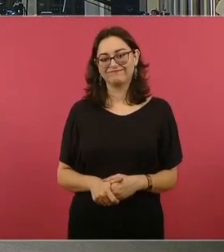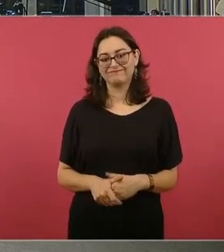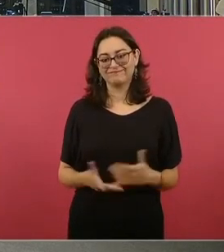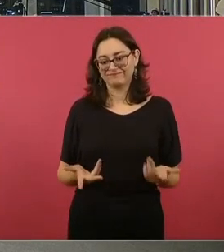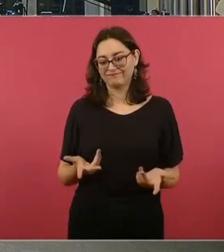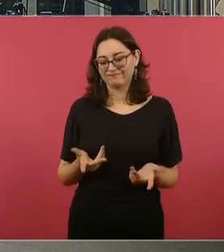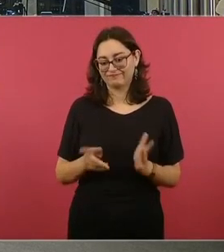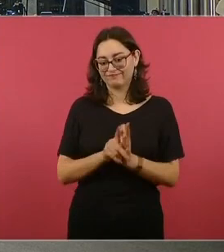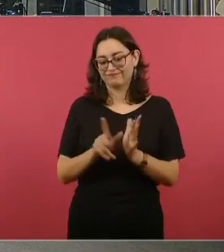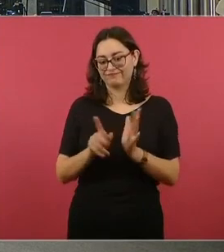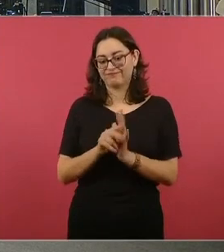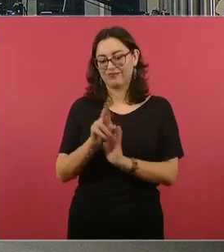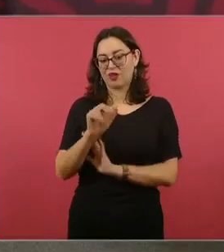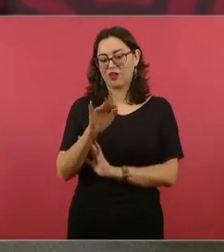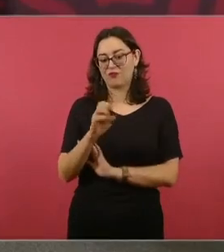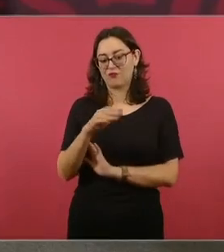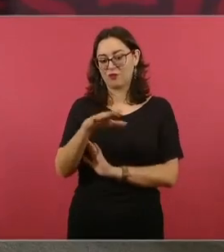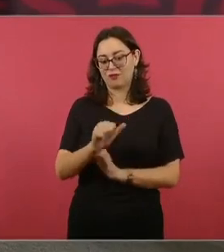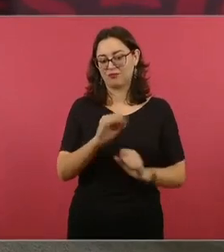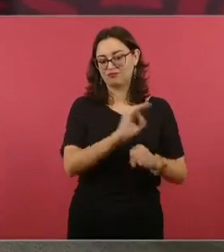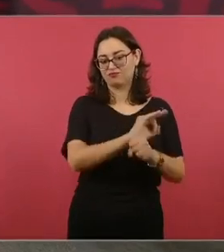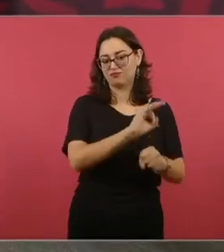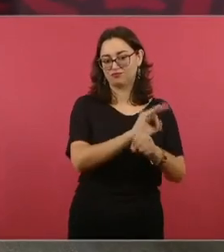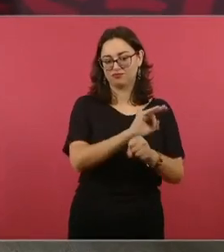el boletín del conservadurismo.